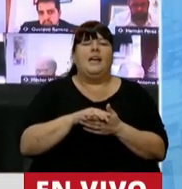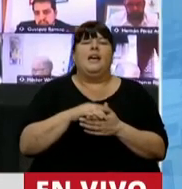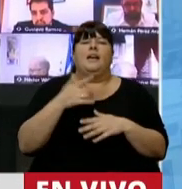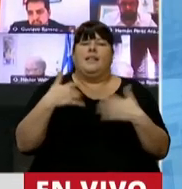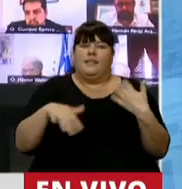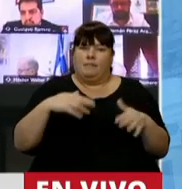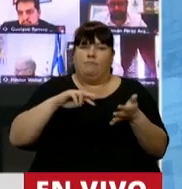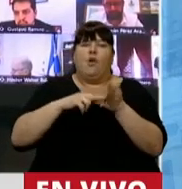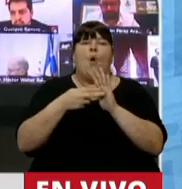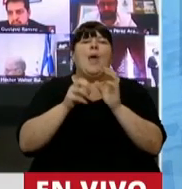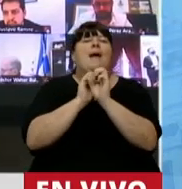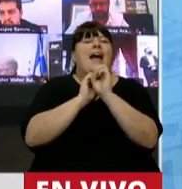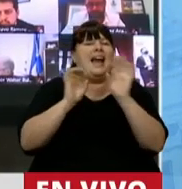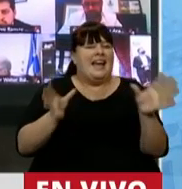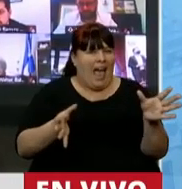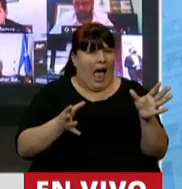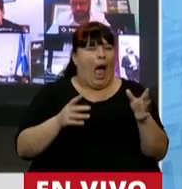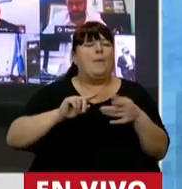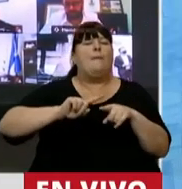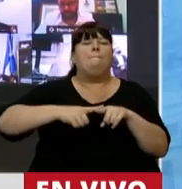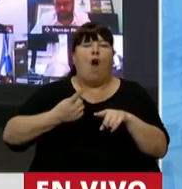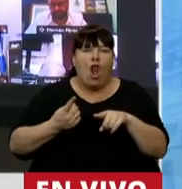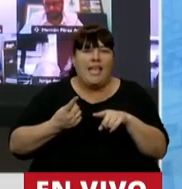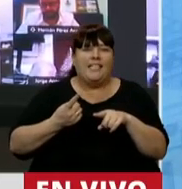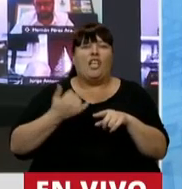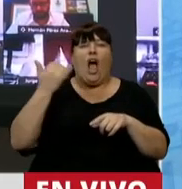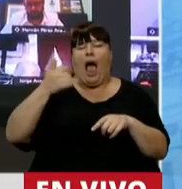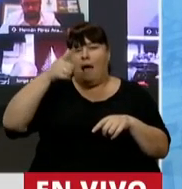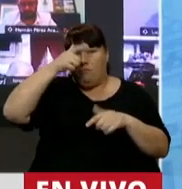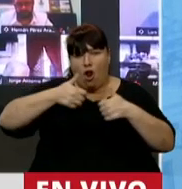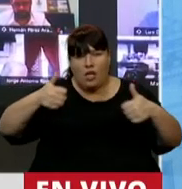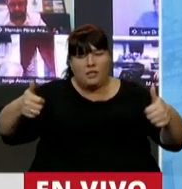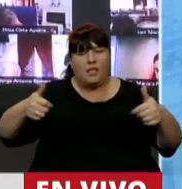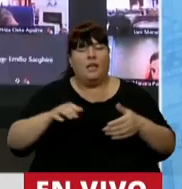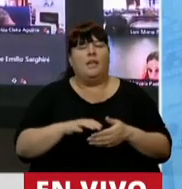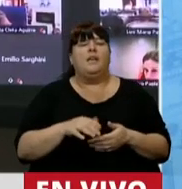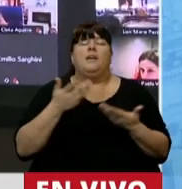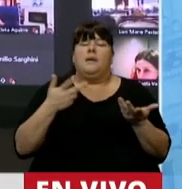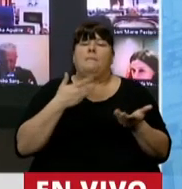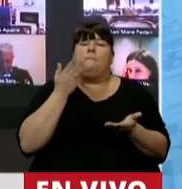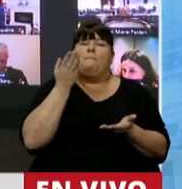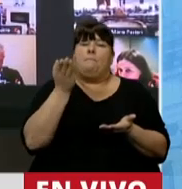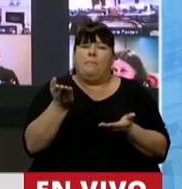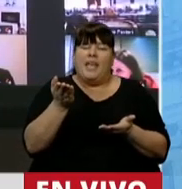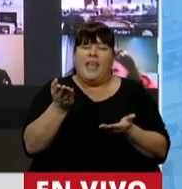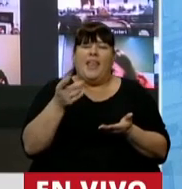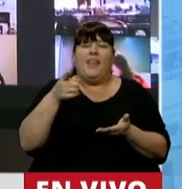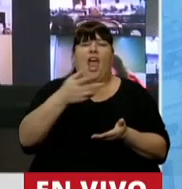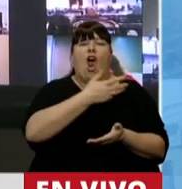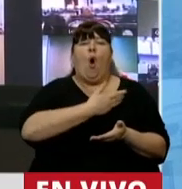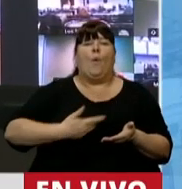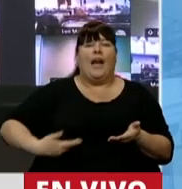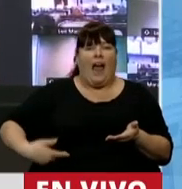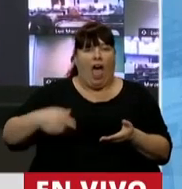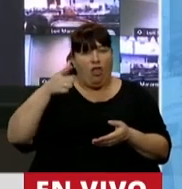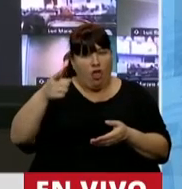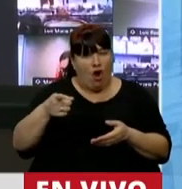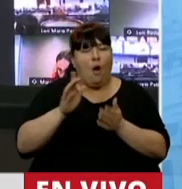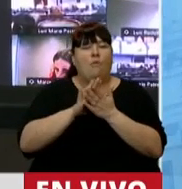Tenemos un gran conflicto político armado y quería pedirle expresamente a la gobernadora